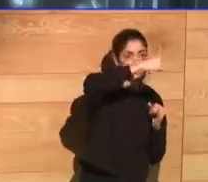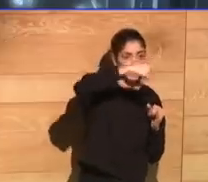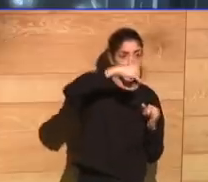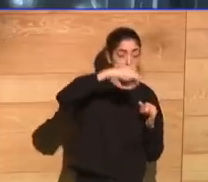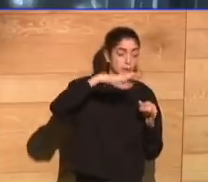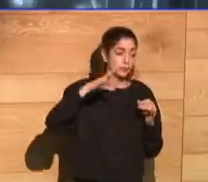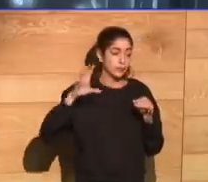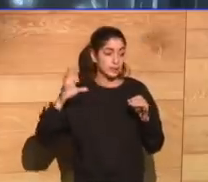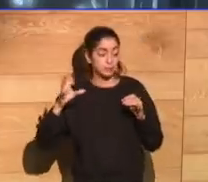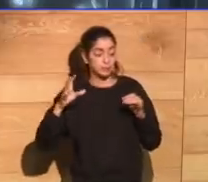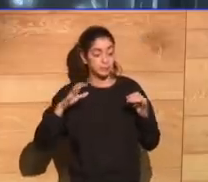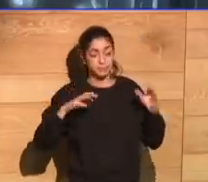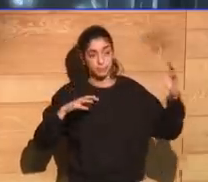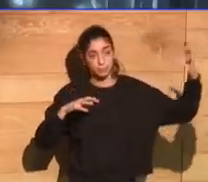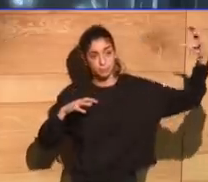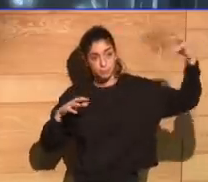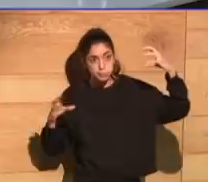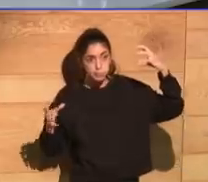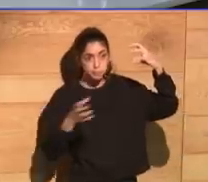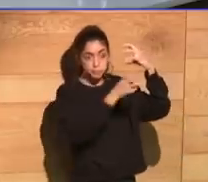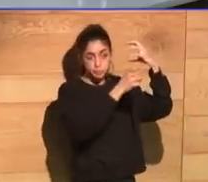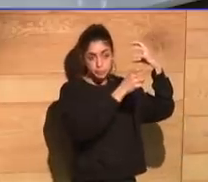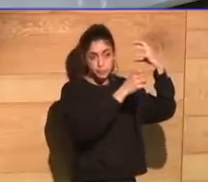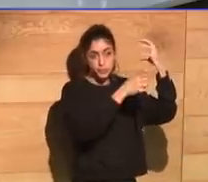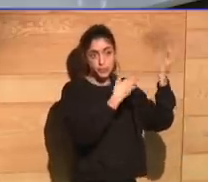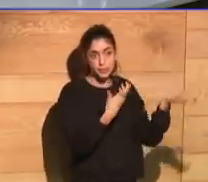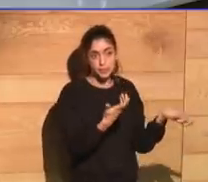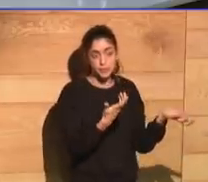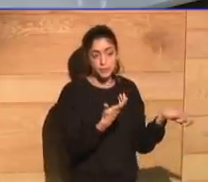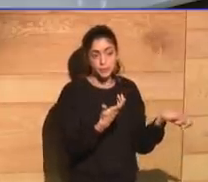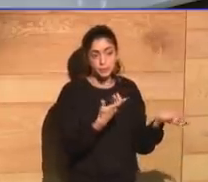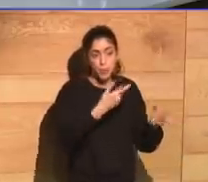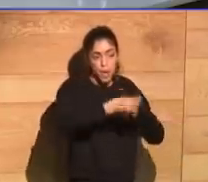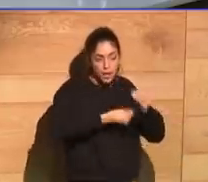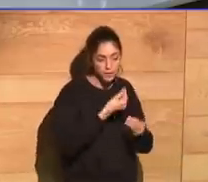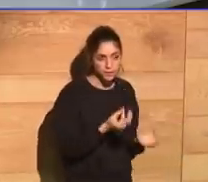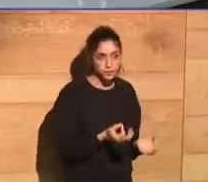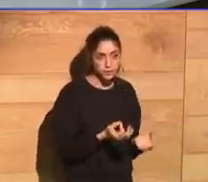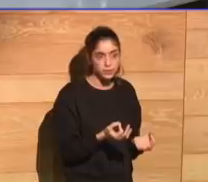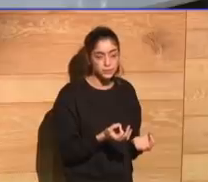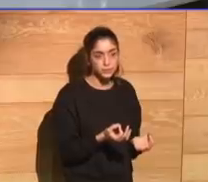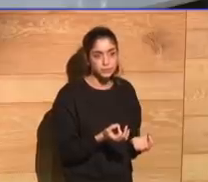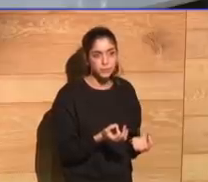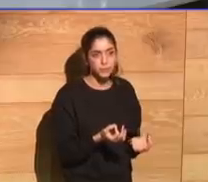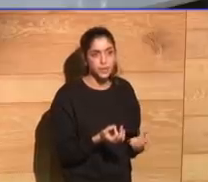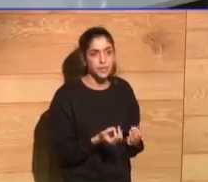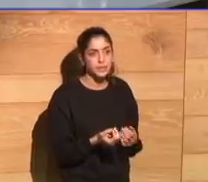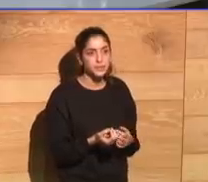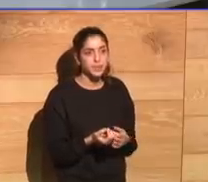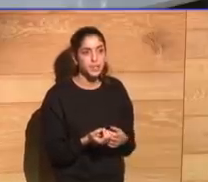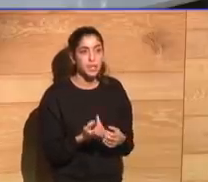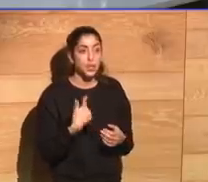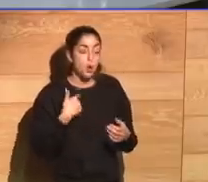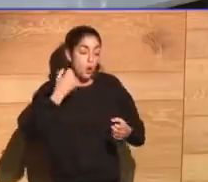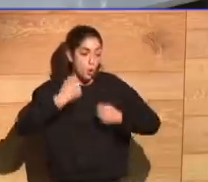baloncesto que venía hacia nuestras cabezas con la mano desnuda, que a lo mejor nos podía haber... Y Chris diciendo, no, y no me pidas coche